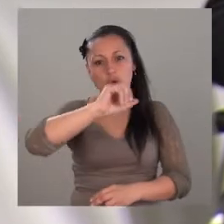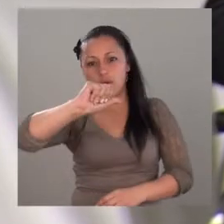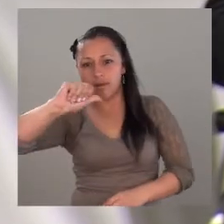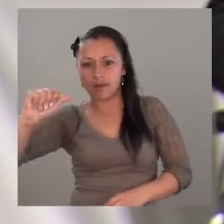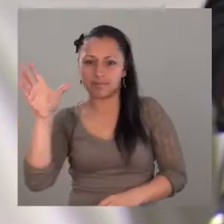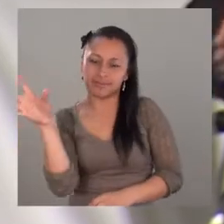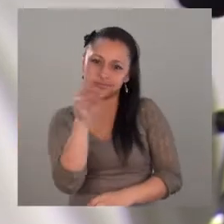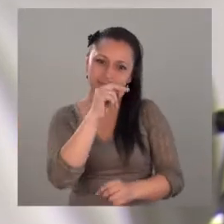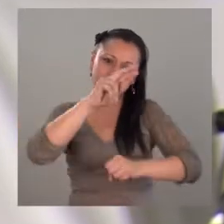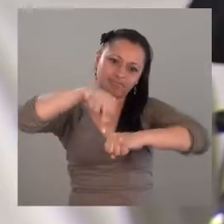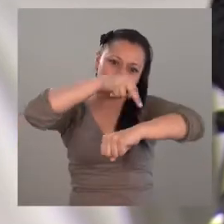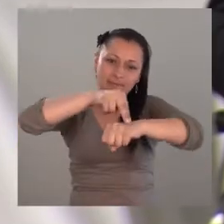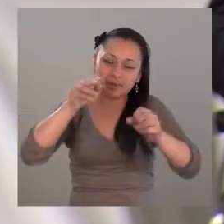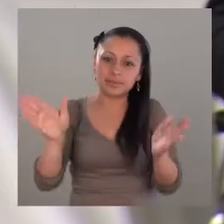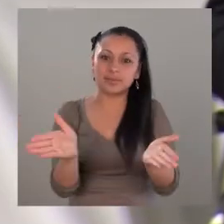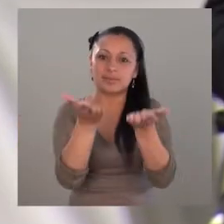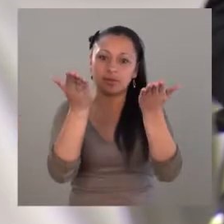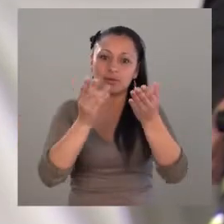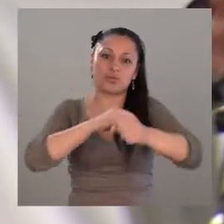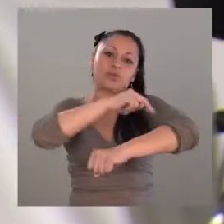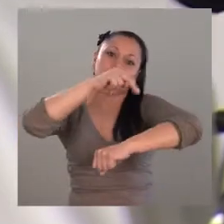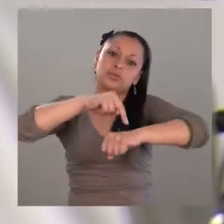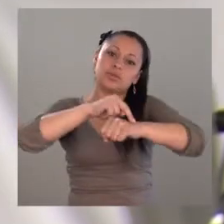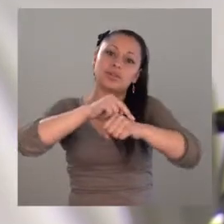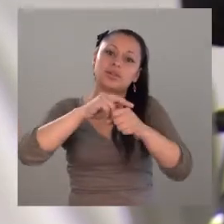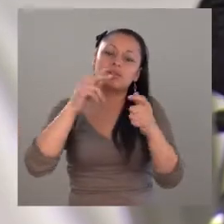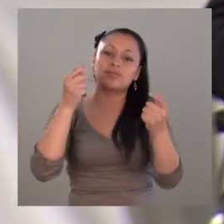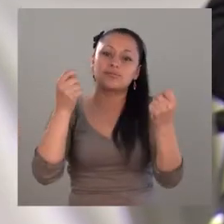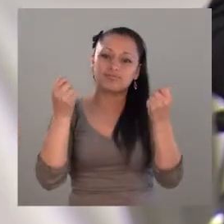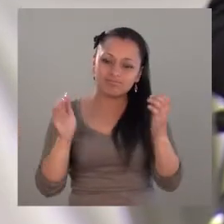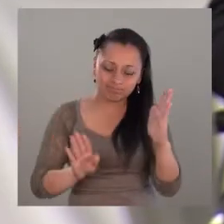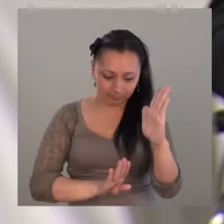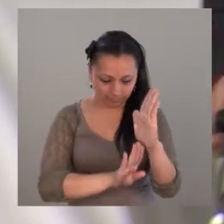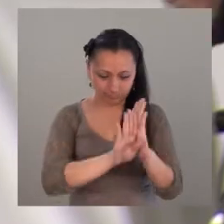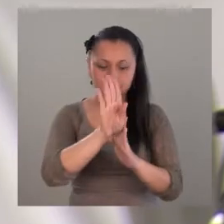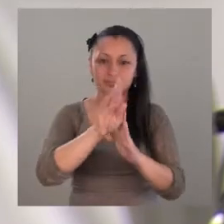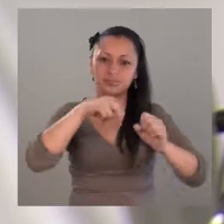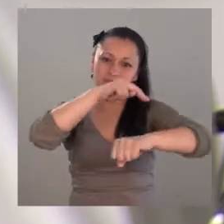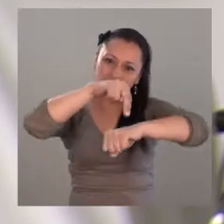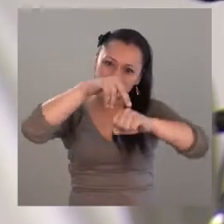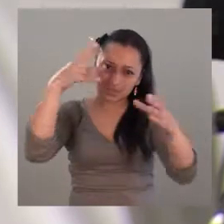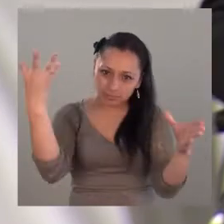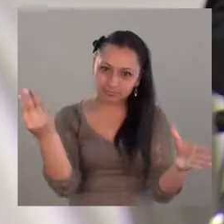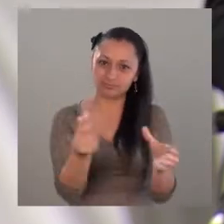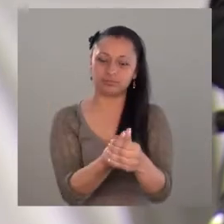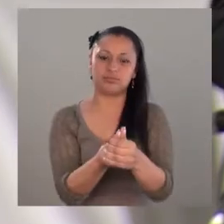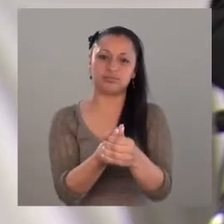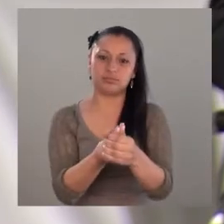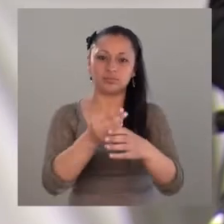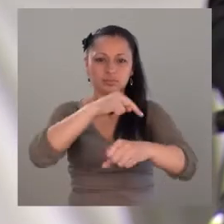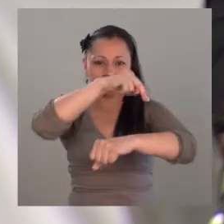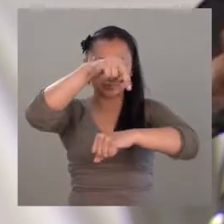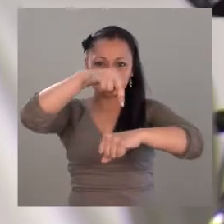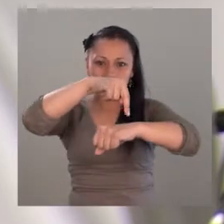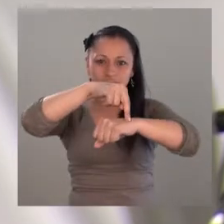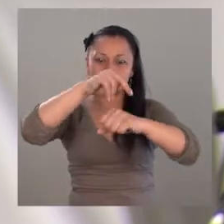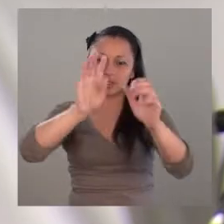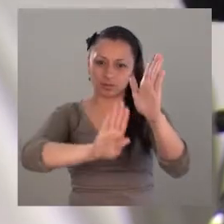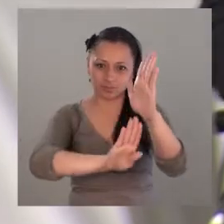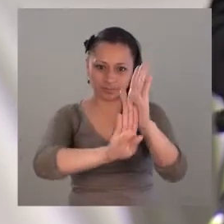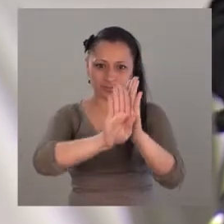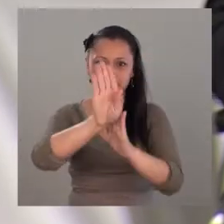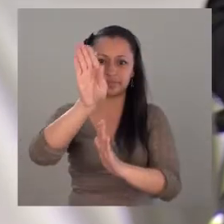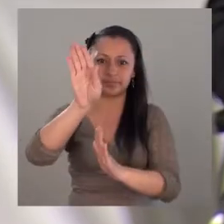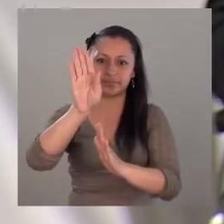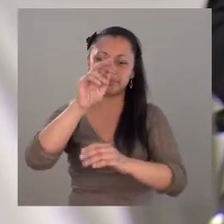y todas un Nariño mejor, un Nariño próspero, un Nariño incluyente, un Nariño